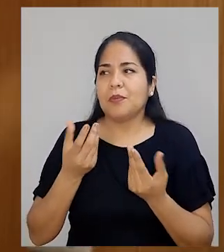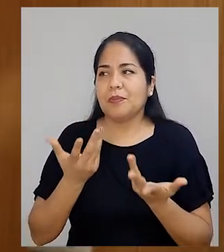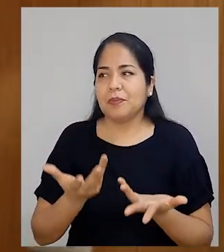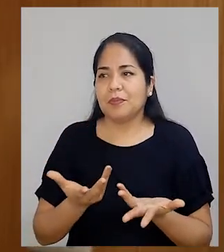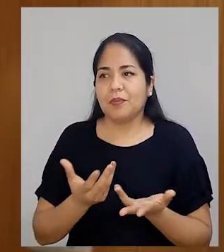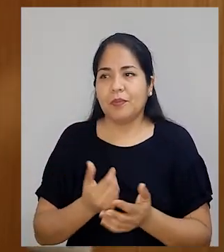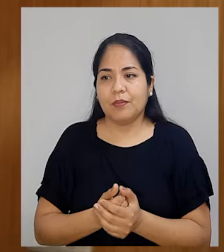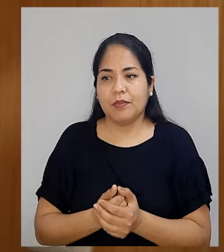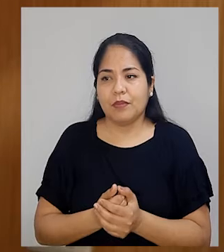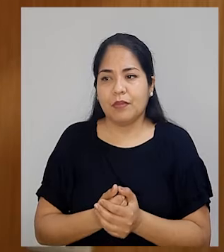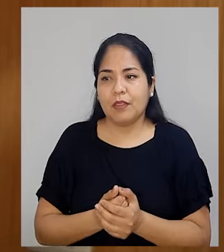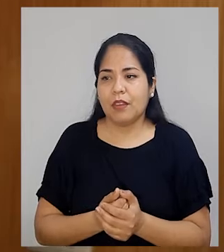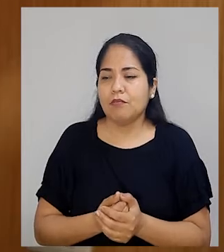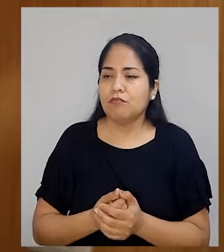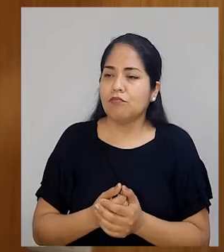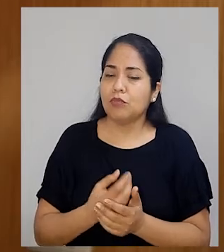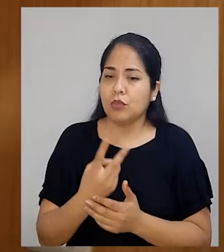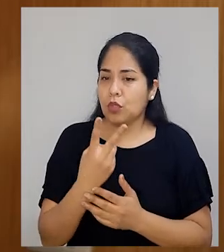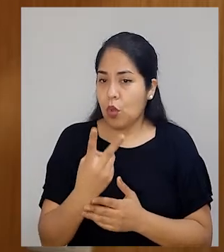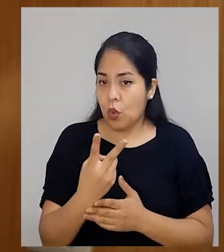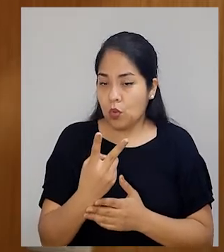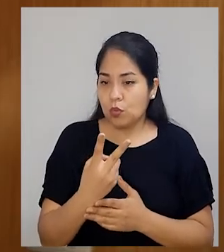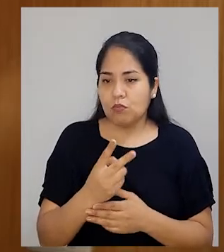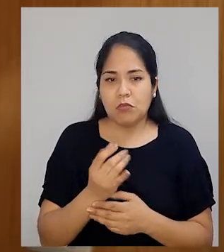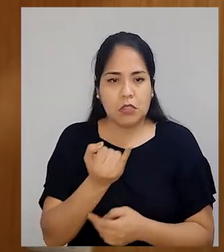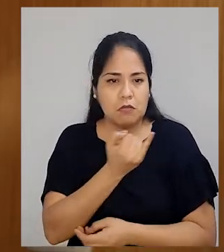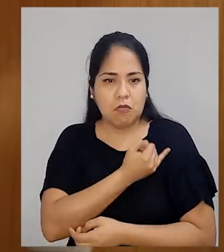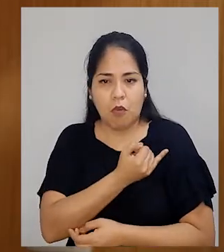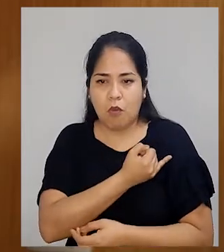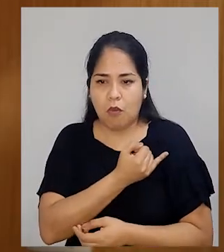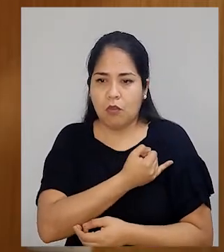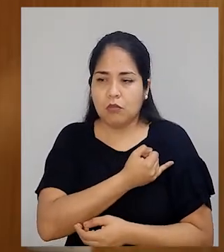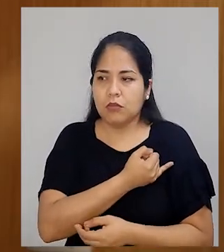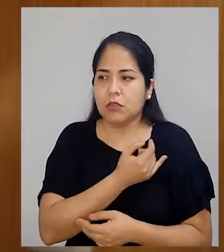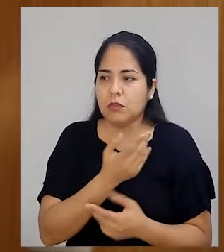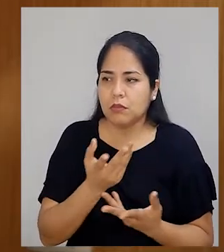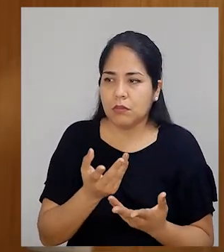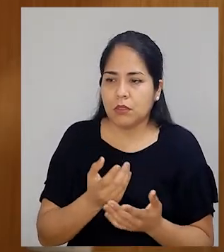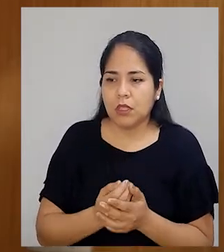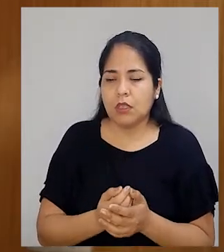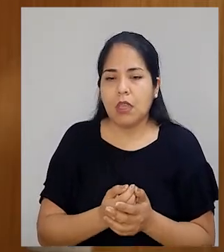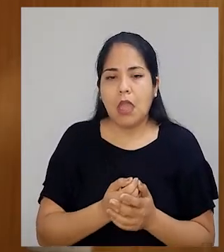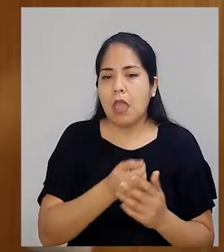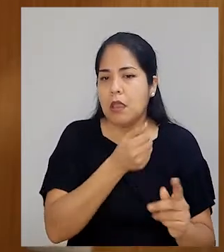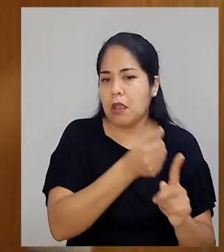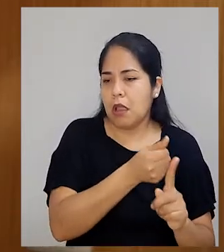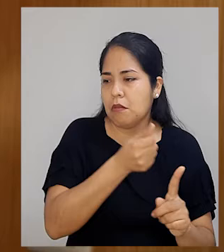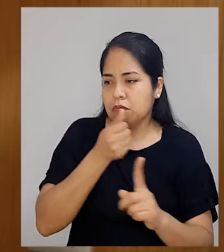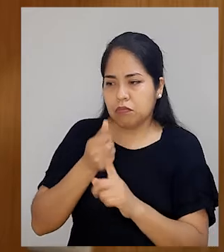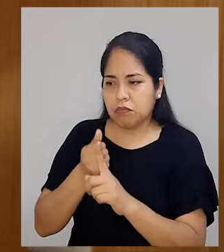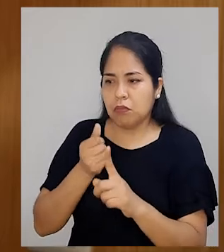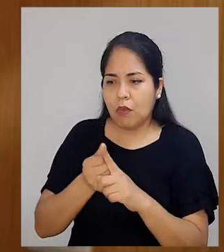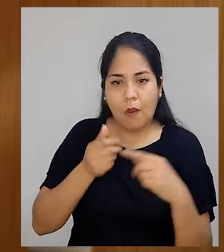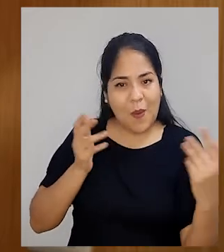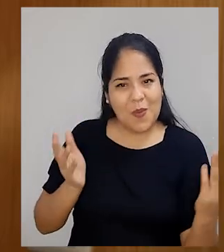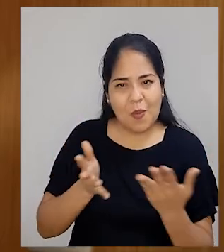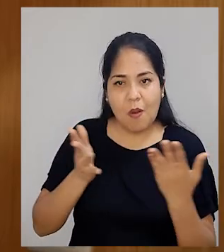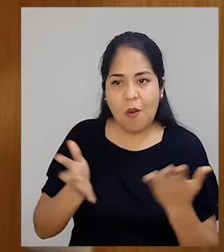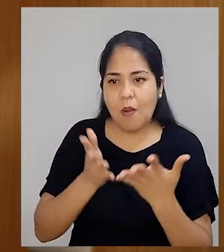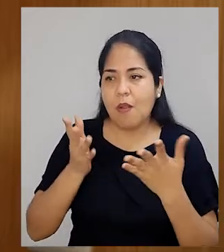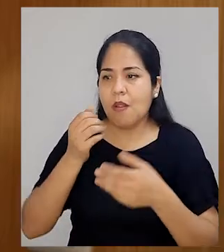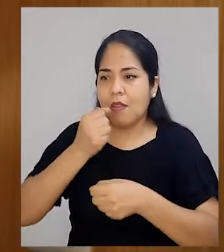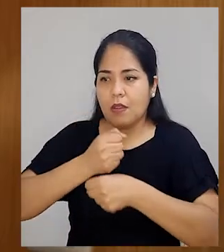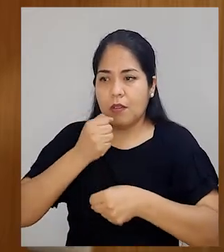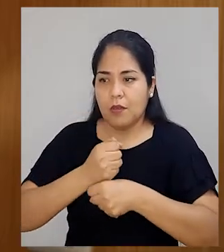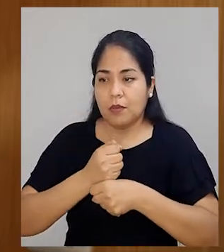adelante, porque reúne a dos entidades, ¿no?, que desde su propia mirada, ¿no?, promueven la empleabilidad